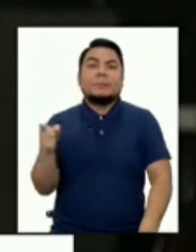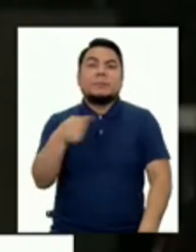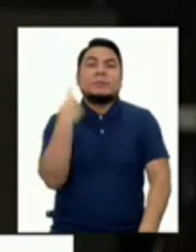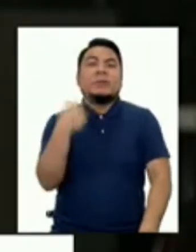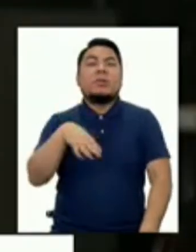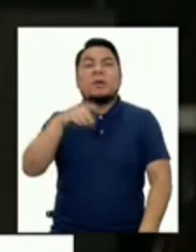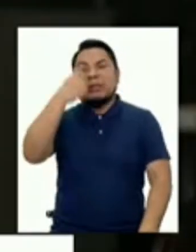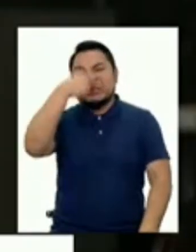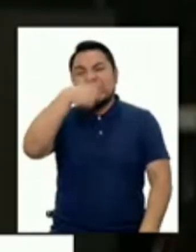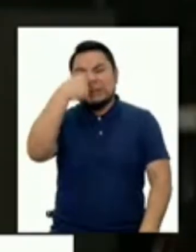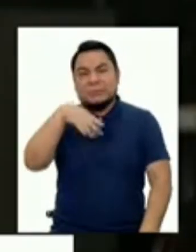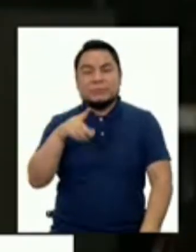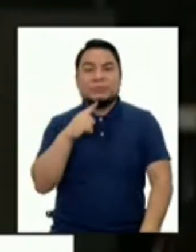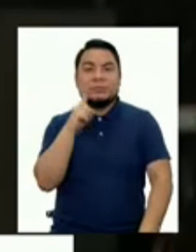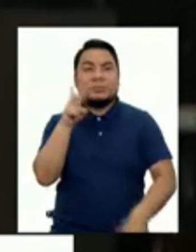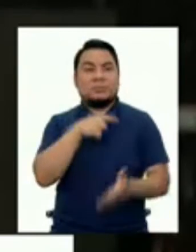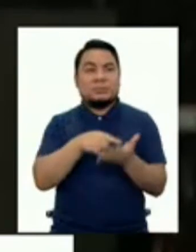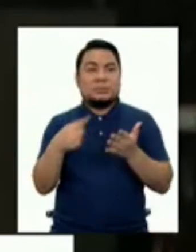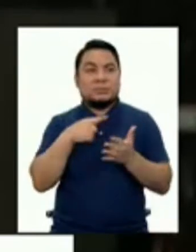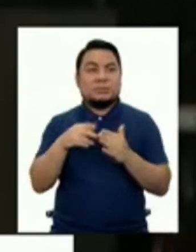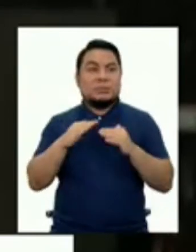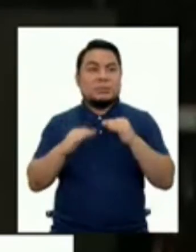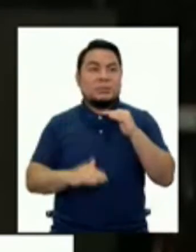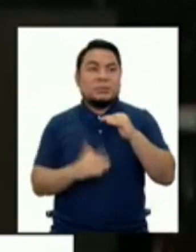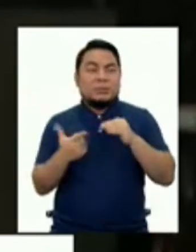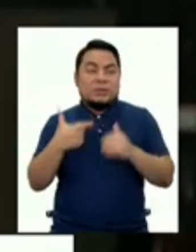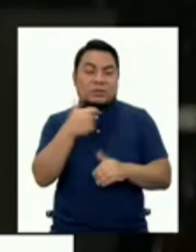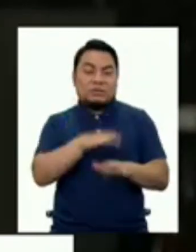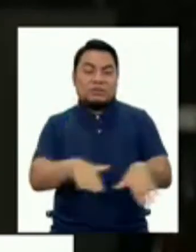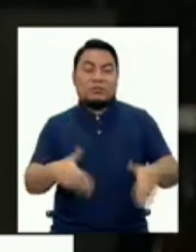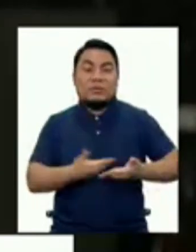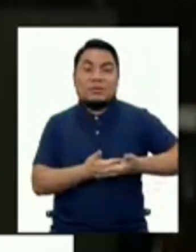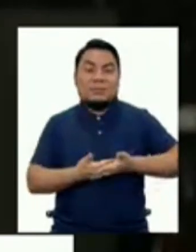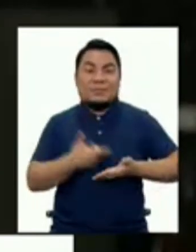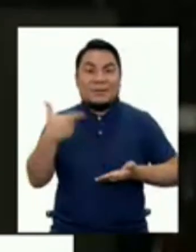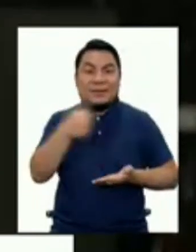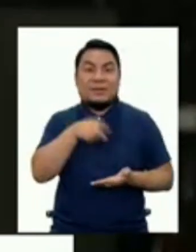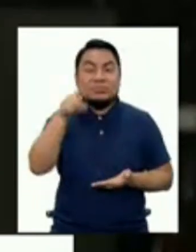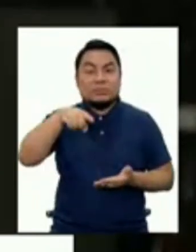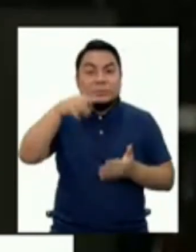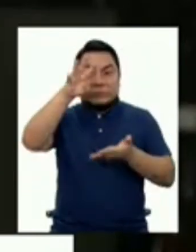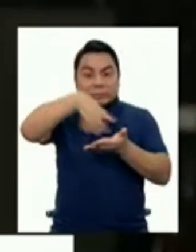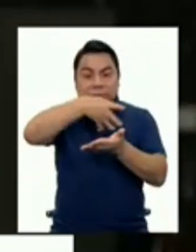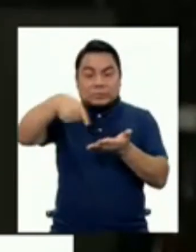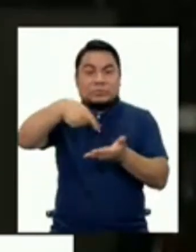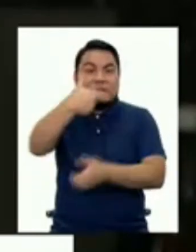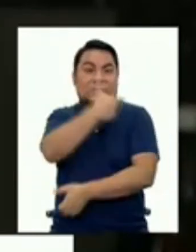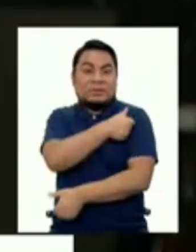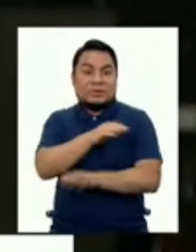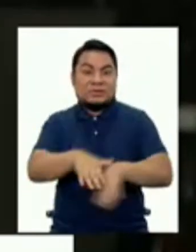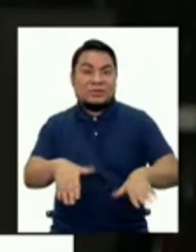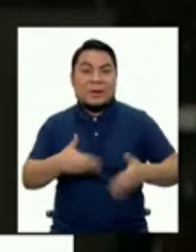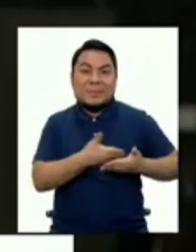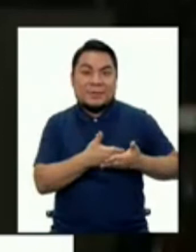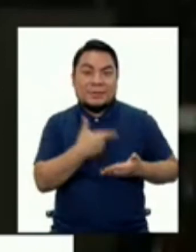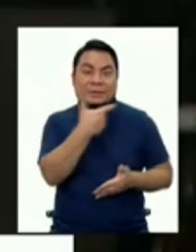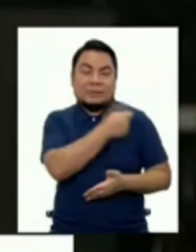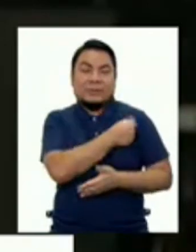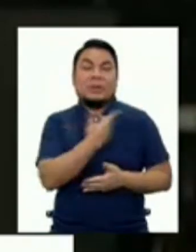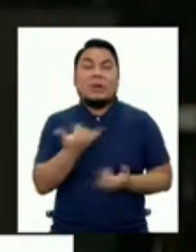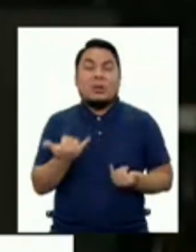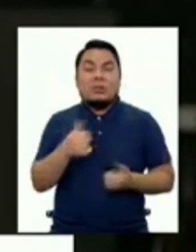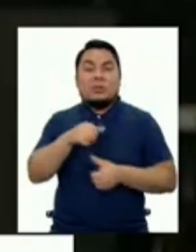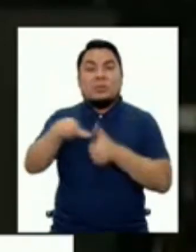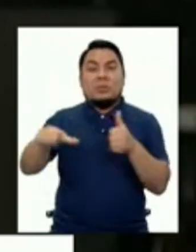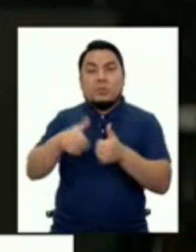tienen cerca de 2 meses de retraso de su calendario vacunal. Esta vez la nueva normalidad, los nuevos métodos de